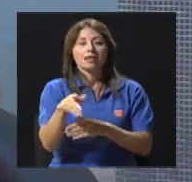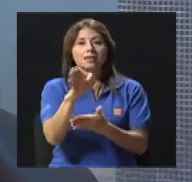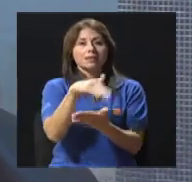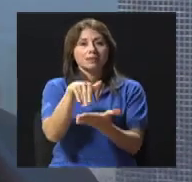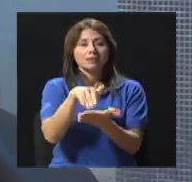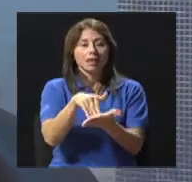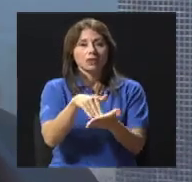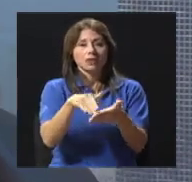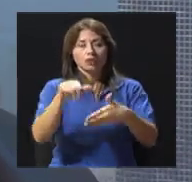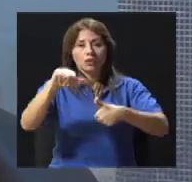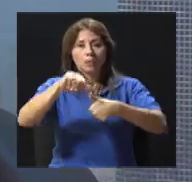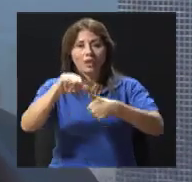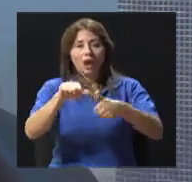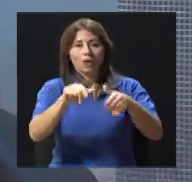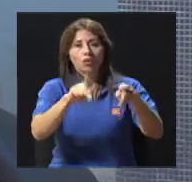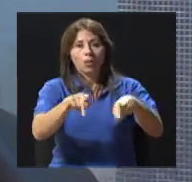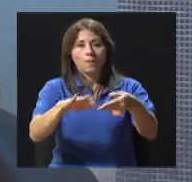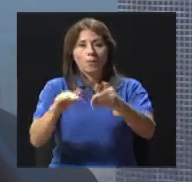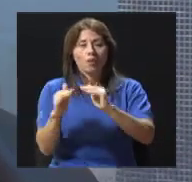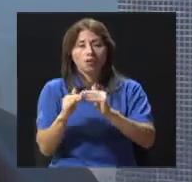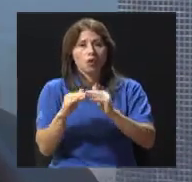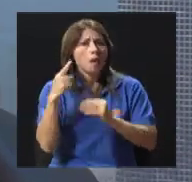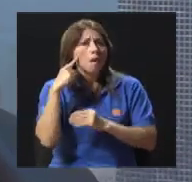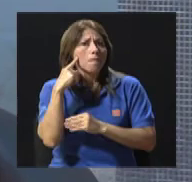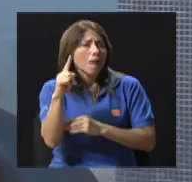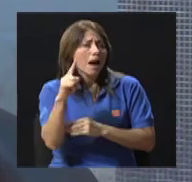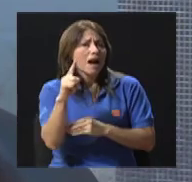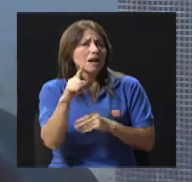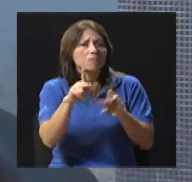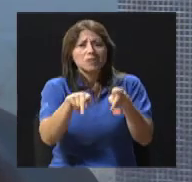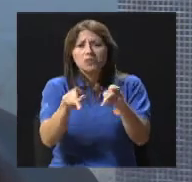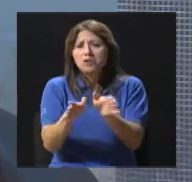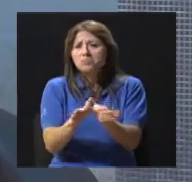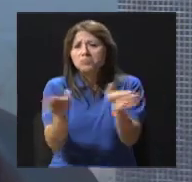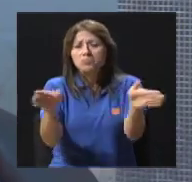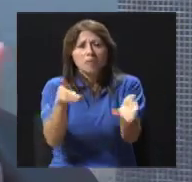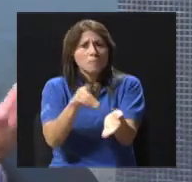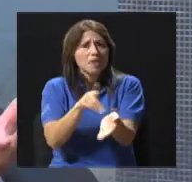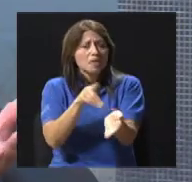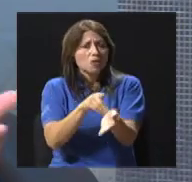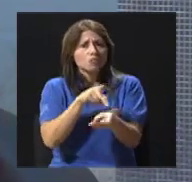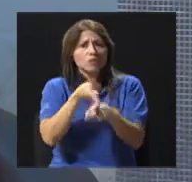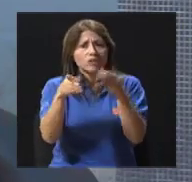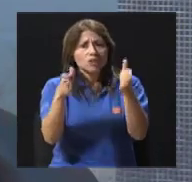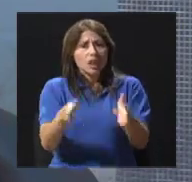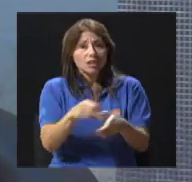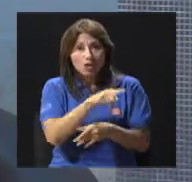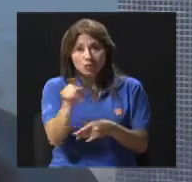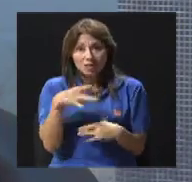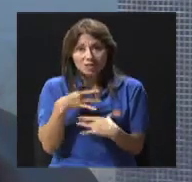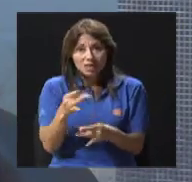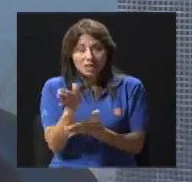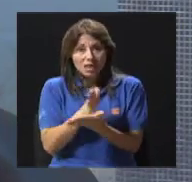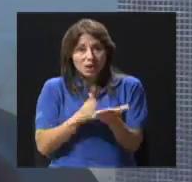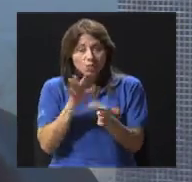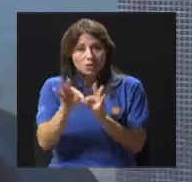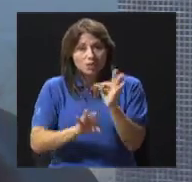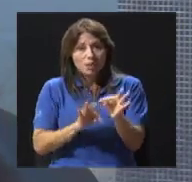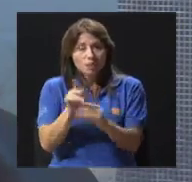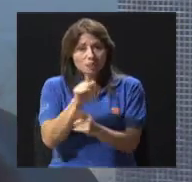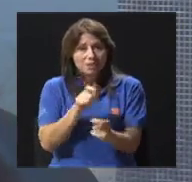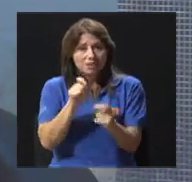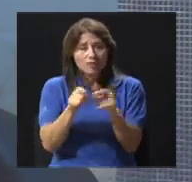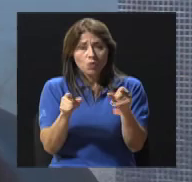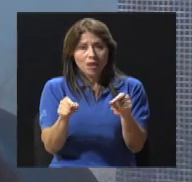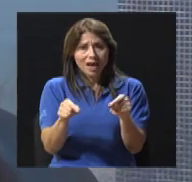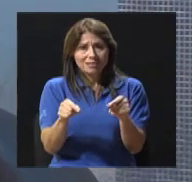los investigadores, para los médicos, para los profesores o estudiantes que quieran accesar y les interesa algún tipo específico de cáncer, porque eso nos ha pasado mucho,